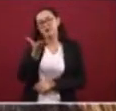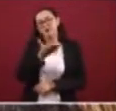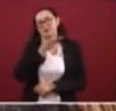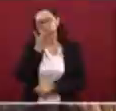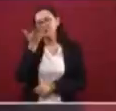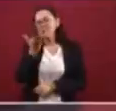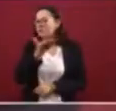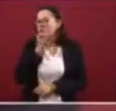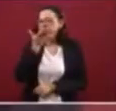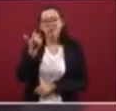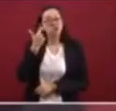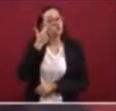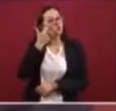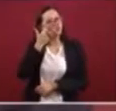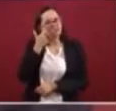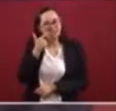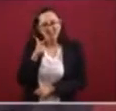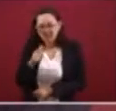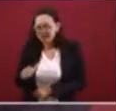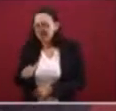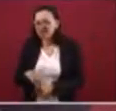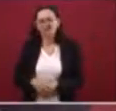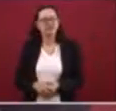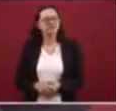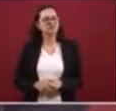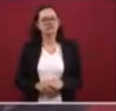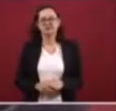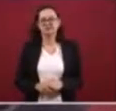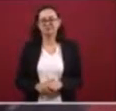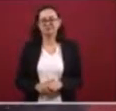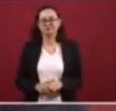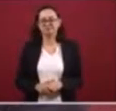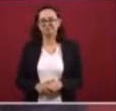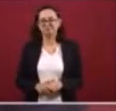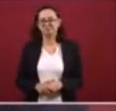que no comparten, ¿sí?,